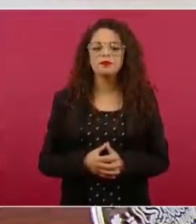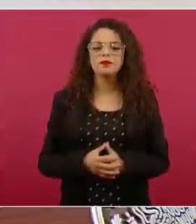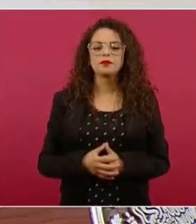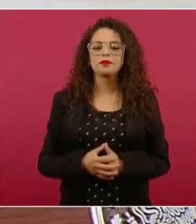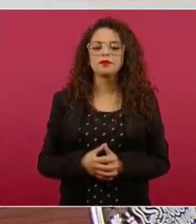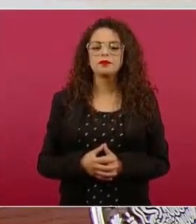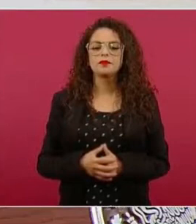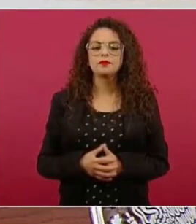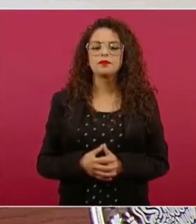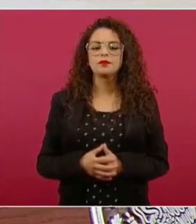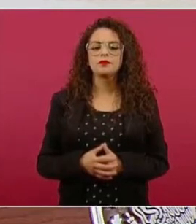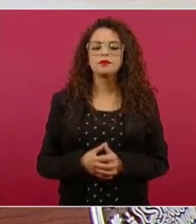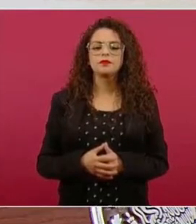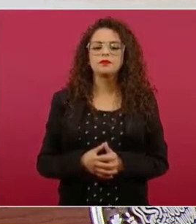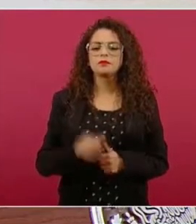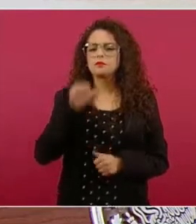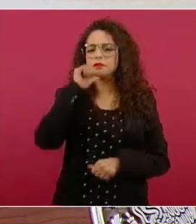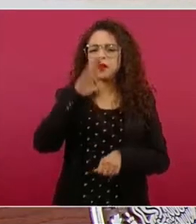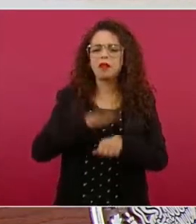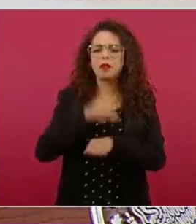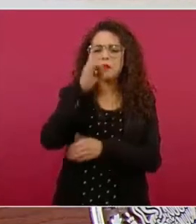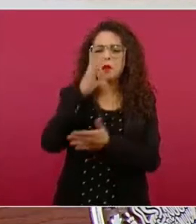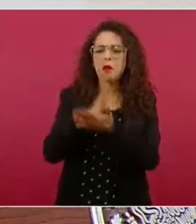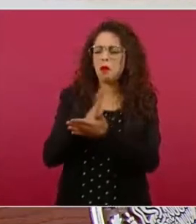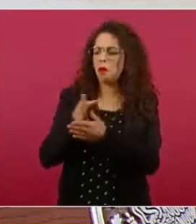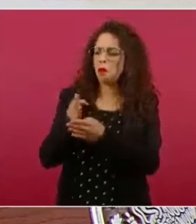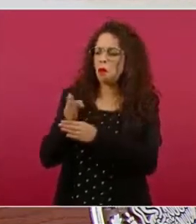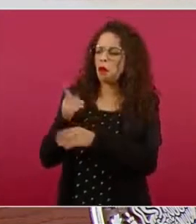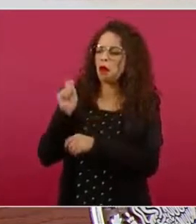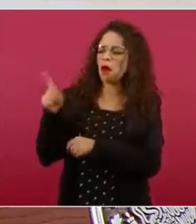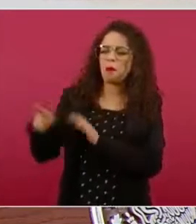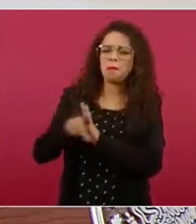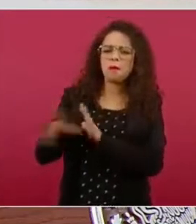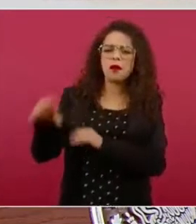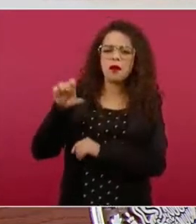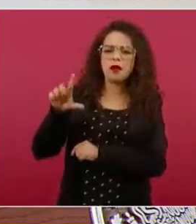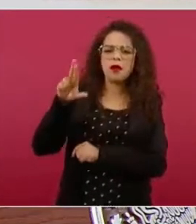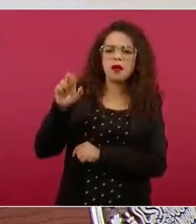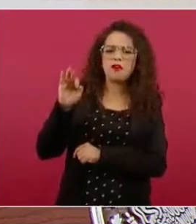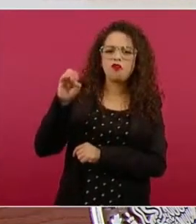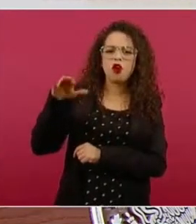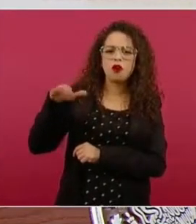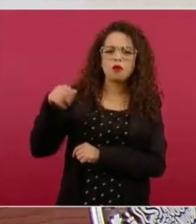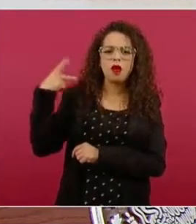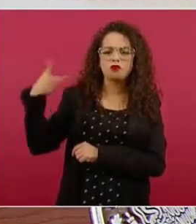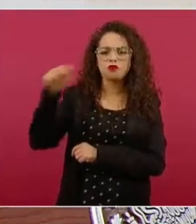los artículos del Reforma, de las páginas editoriales del Reforma.